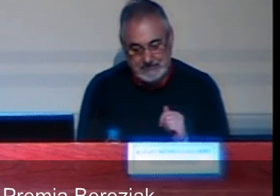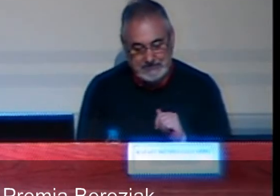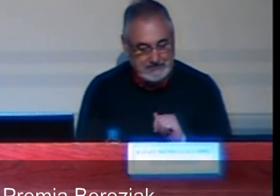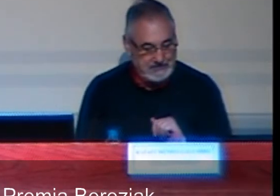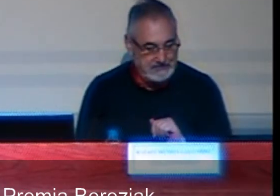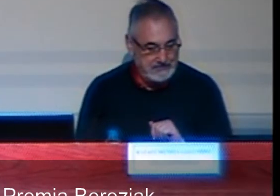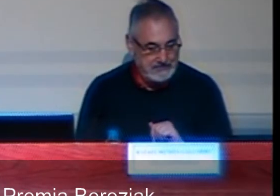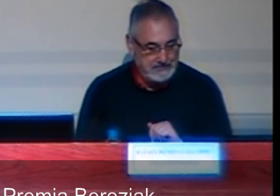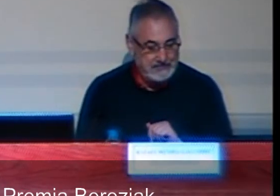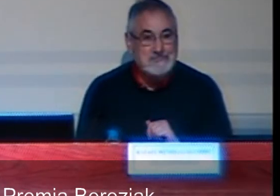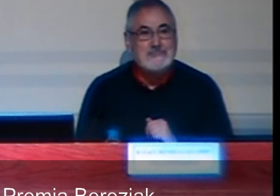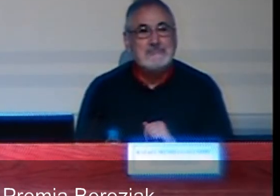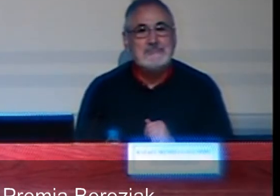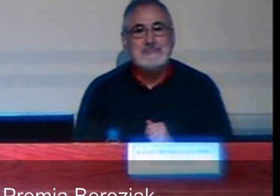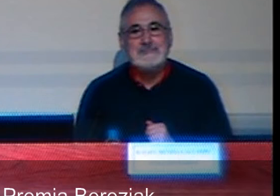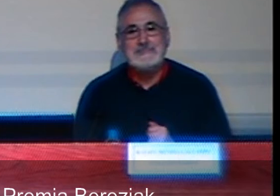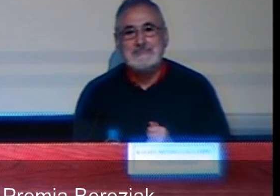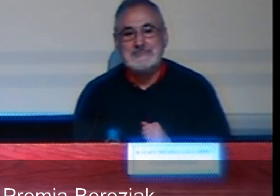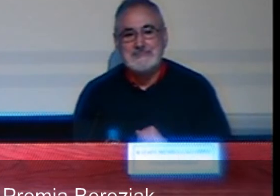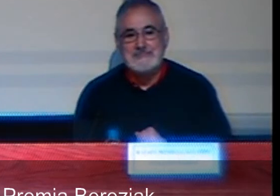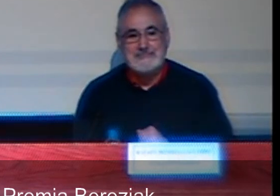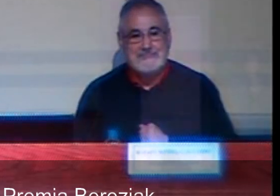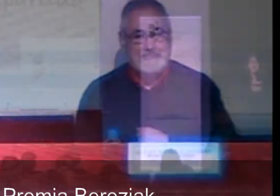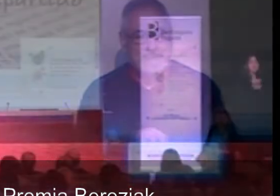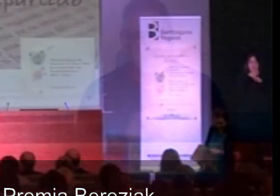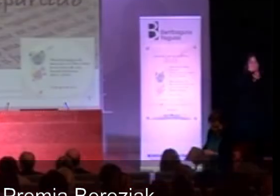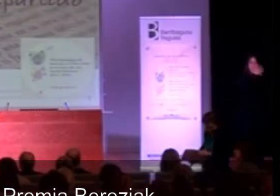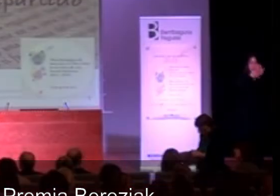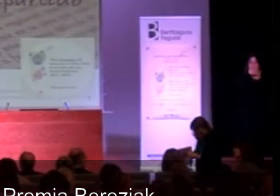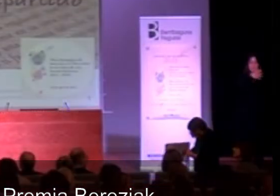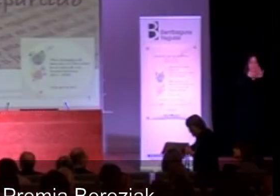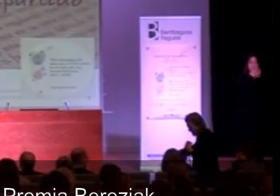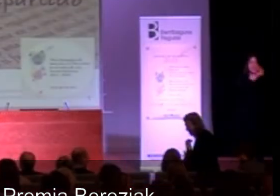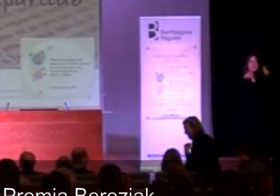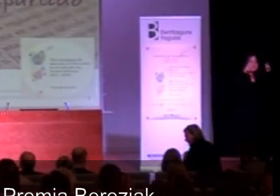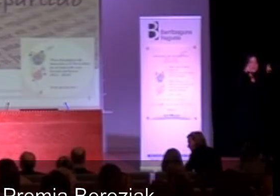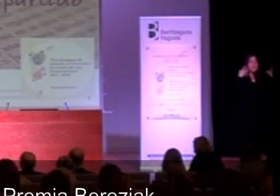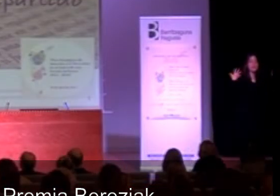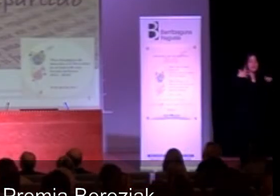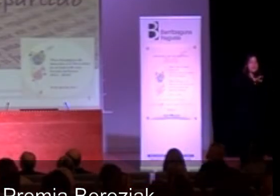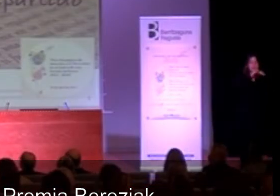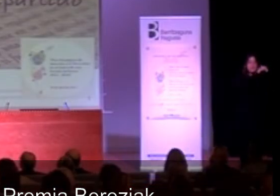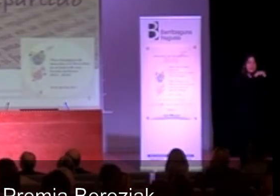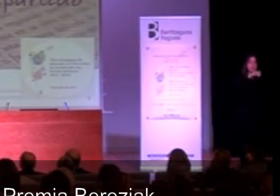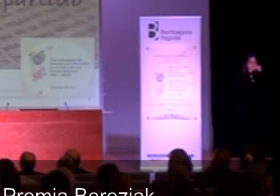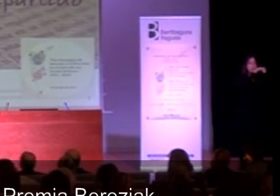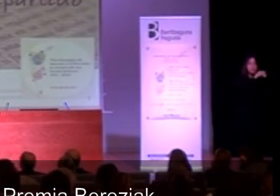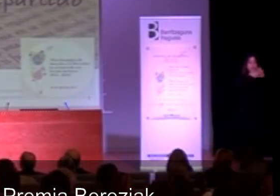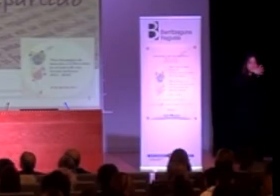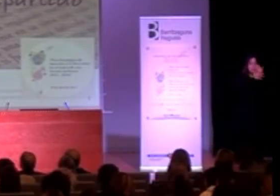xoán agregará incluso inclusión y virus ver baguette en el taburete